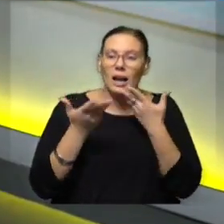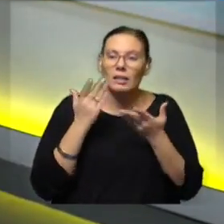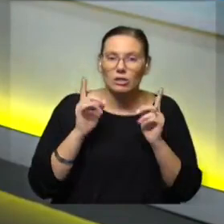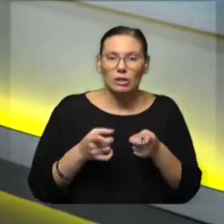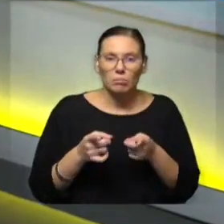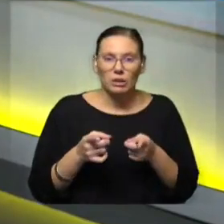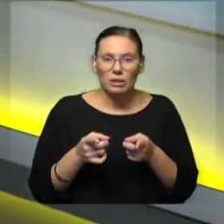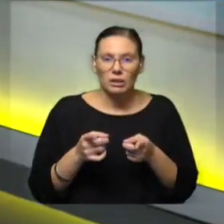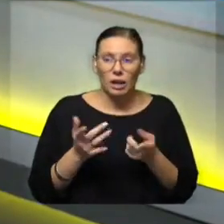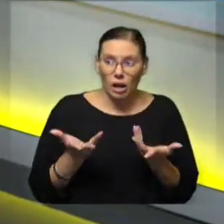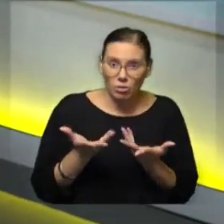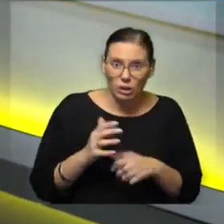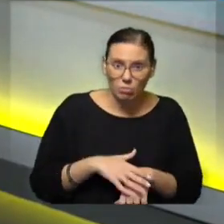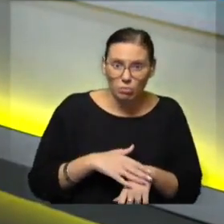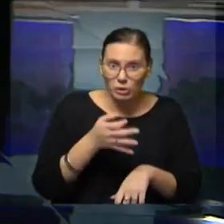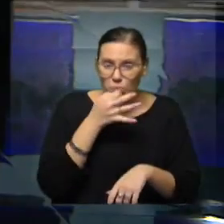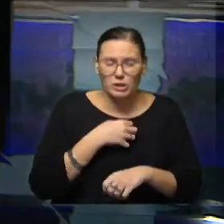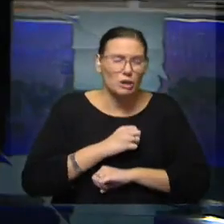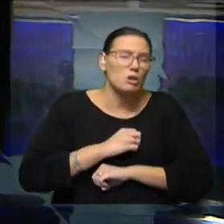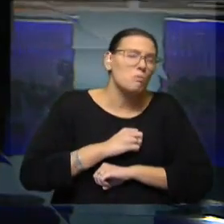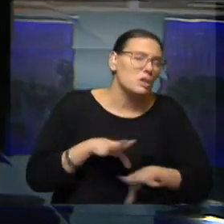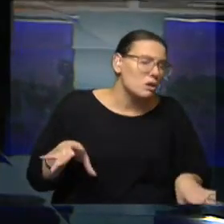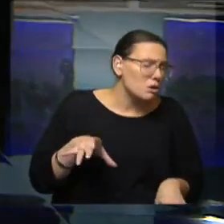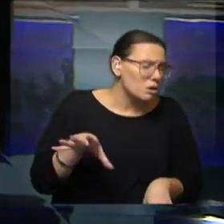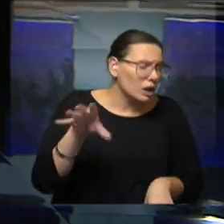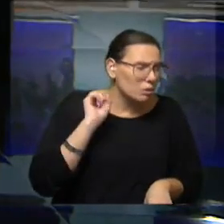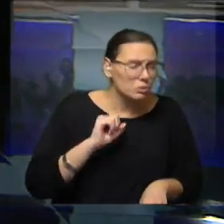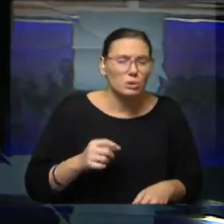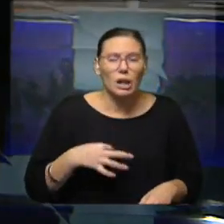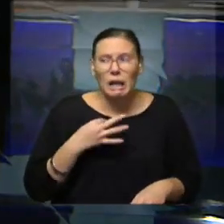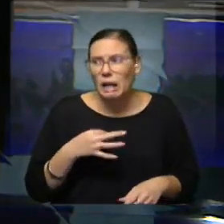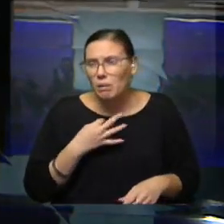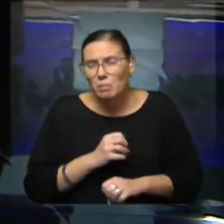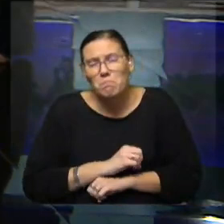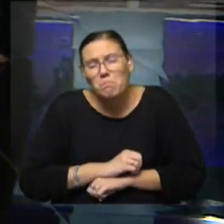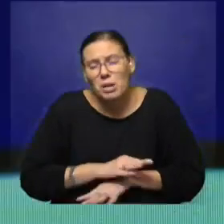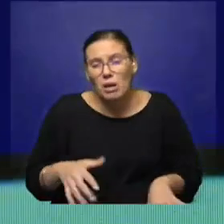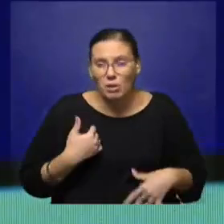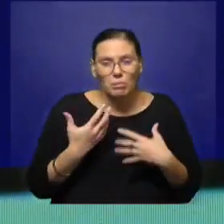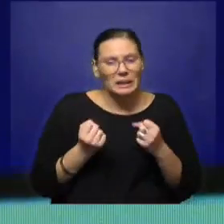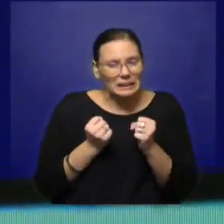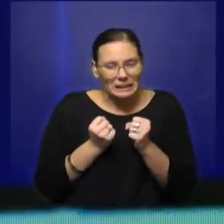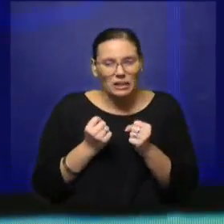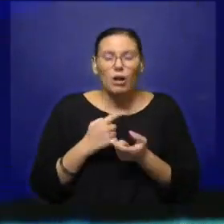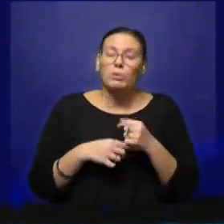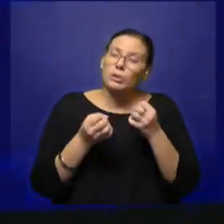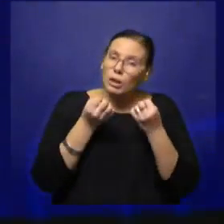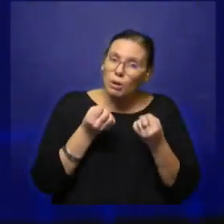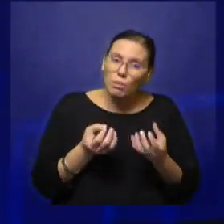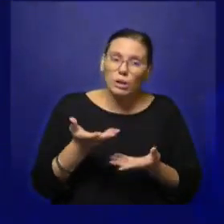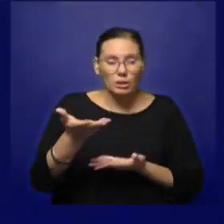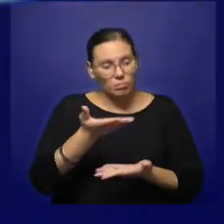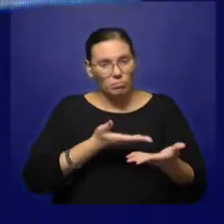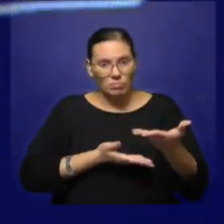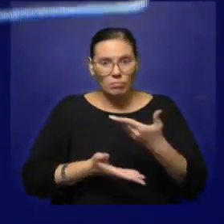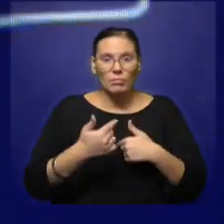Decís, ¿será que en este momento me dice que es lo peor, que la peor canción del mundo? Es como que te da ahí cosa. Pero está bueno ese intercambio.